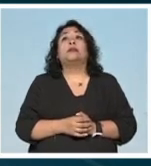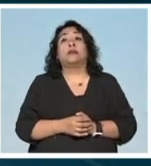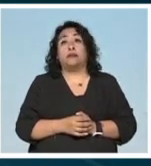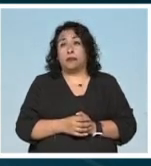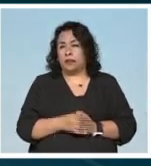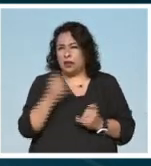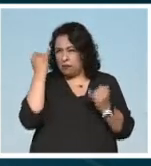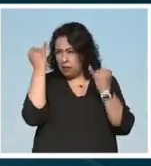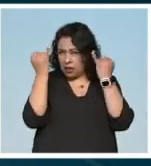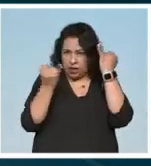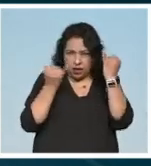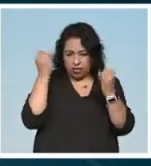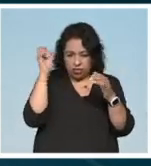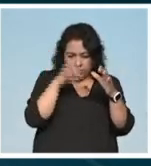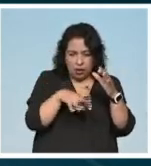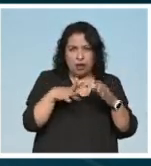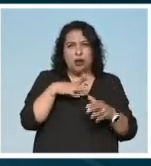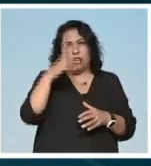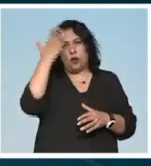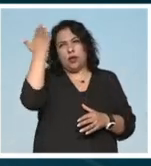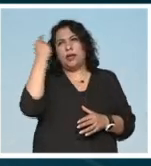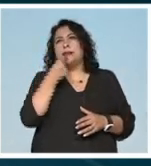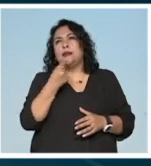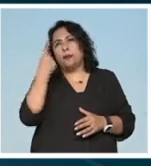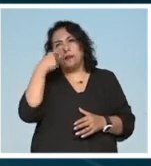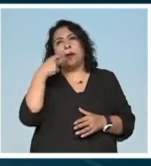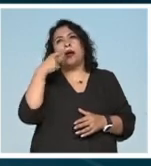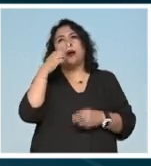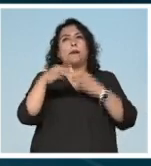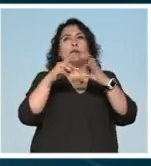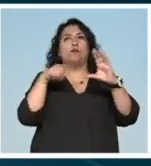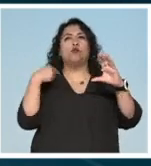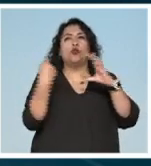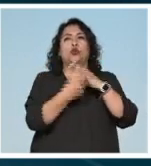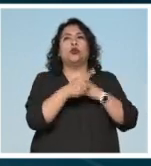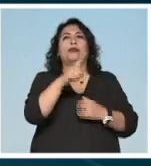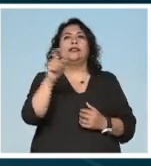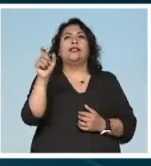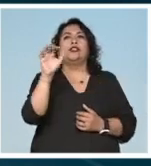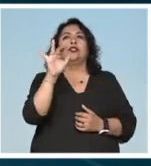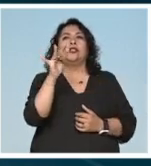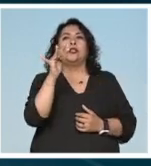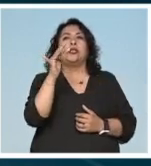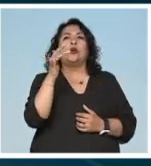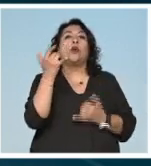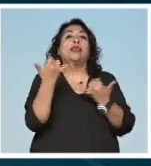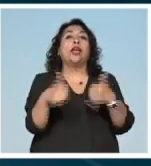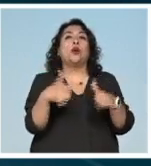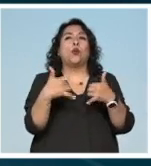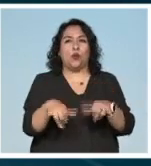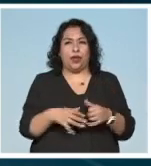Empaquen la imaginación y los recuerdos de infancia para dar la vuelta al mundo en 150 juguetes.